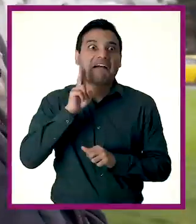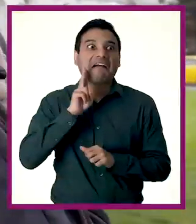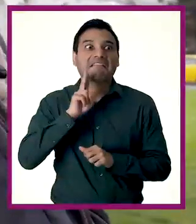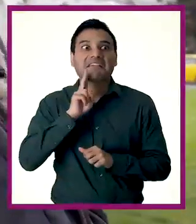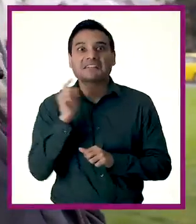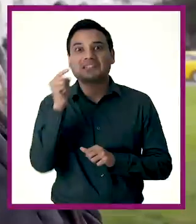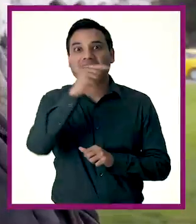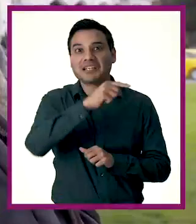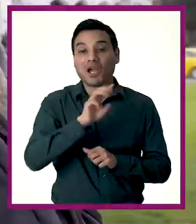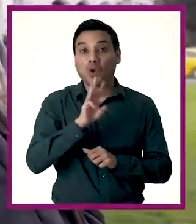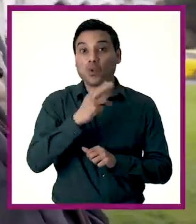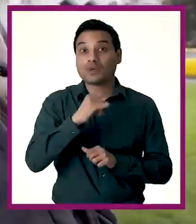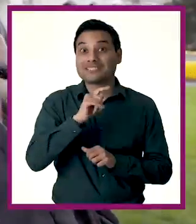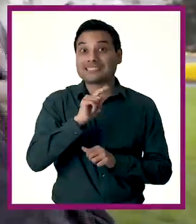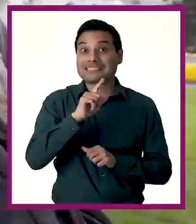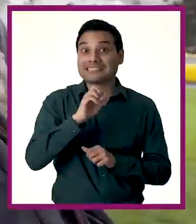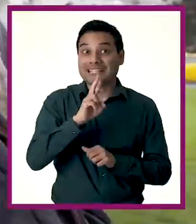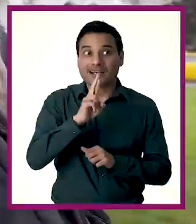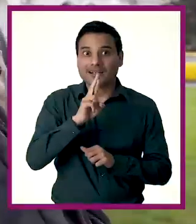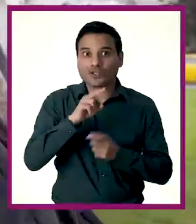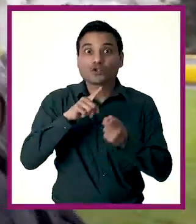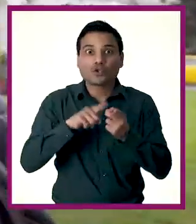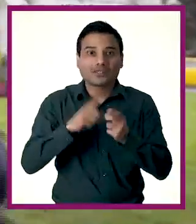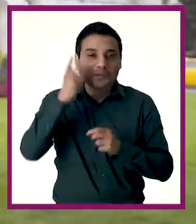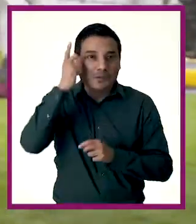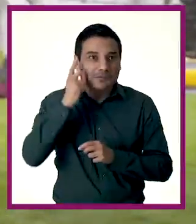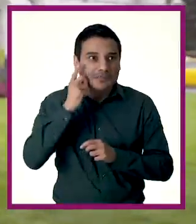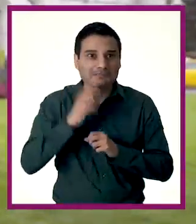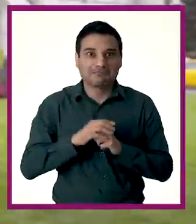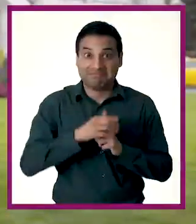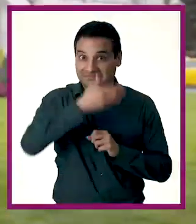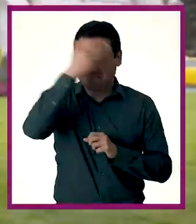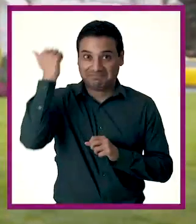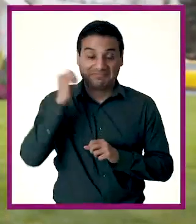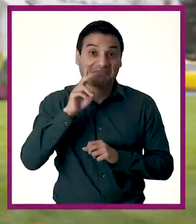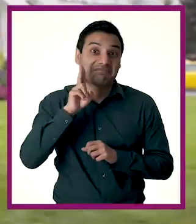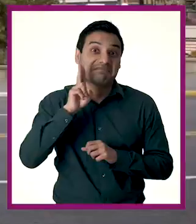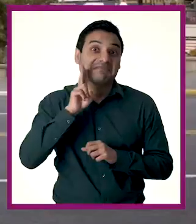toca dormir en Whistler. Allá nos vemos.